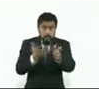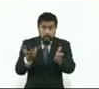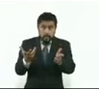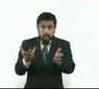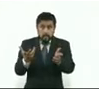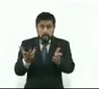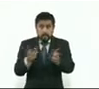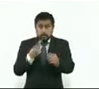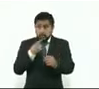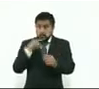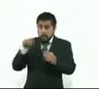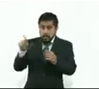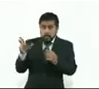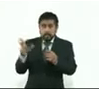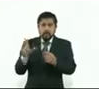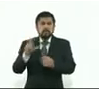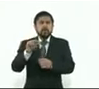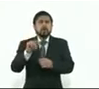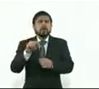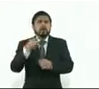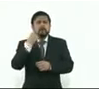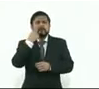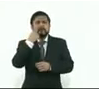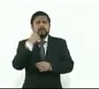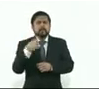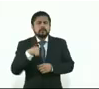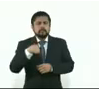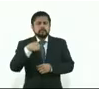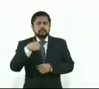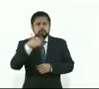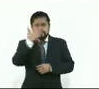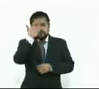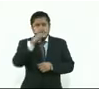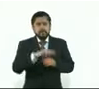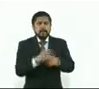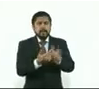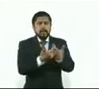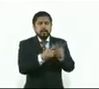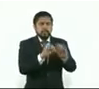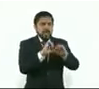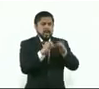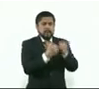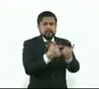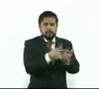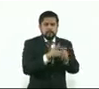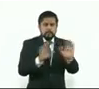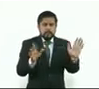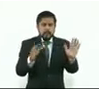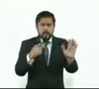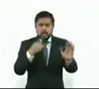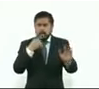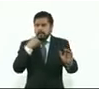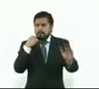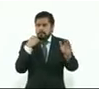presentar ante el Tribunal Electoral una, no sé cómo se llama, Isabel Martí,